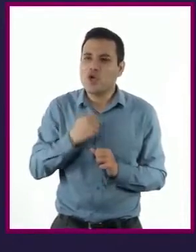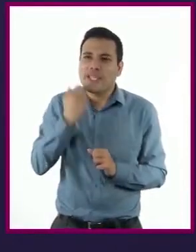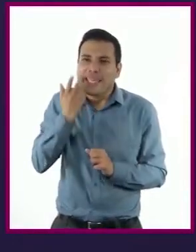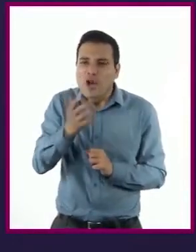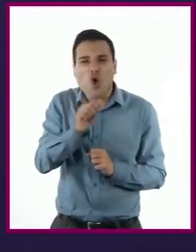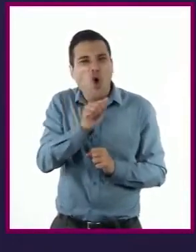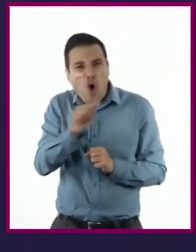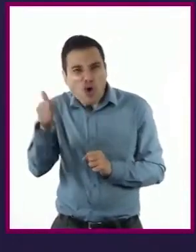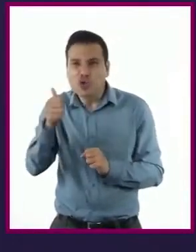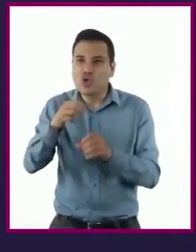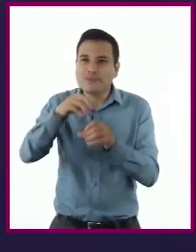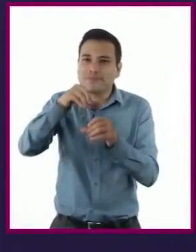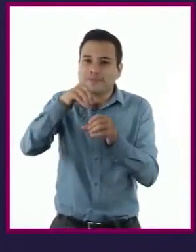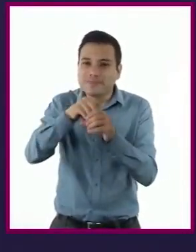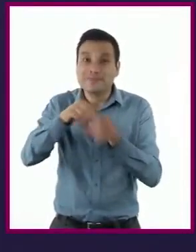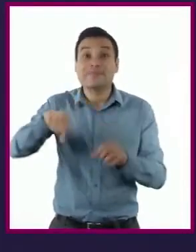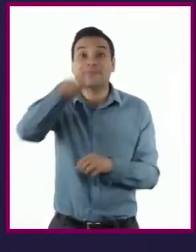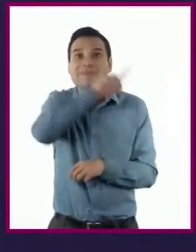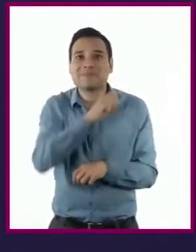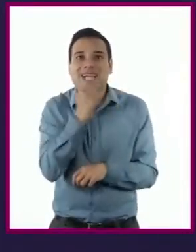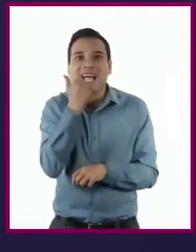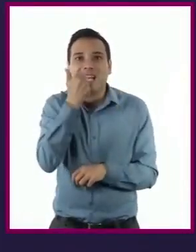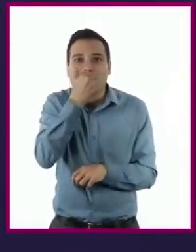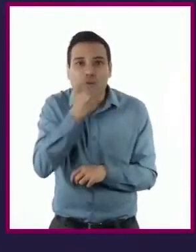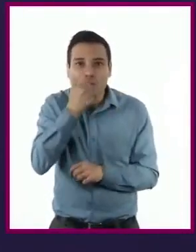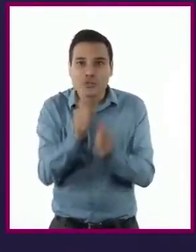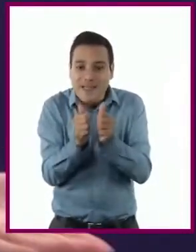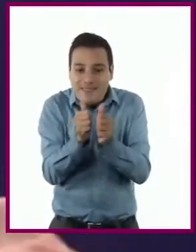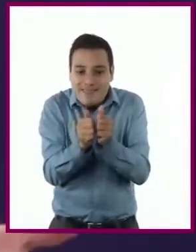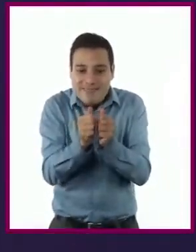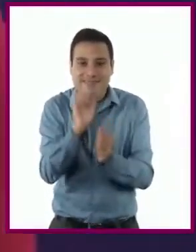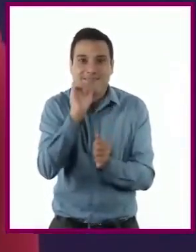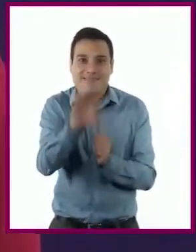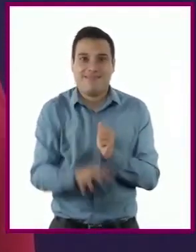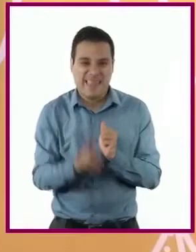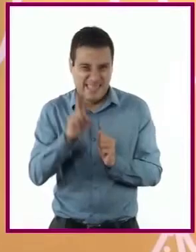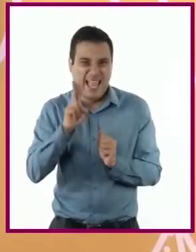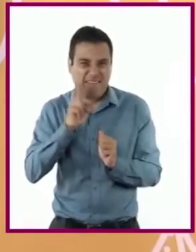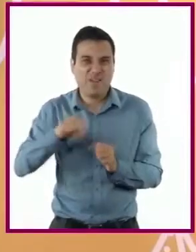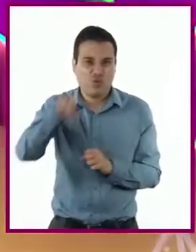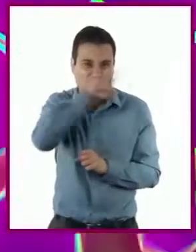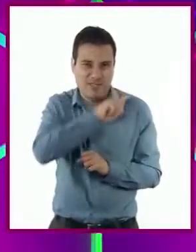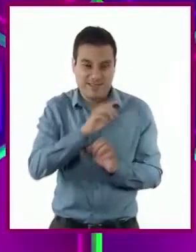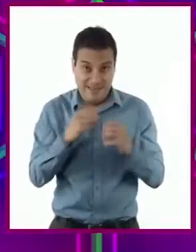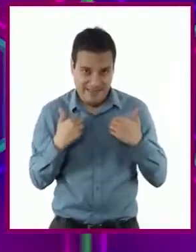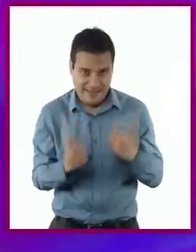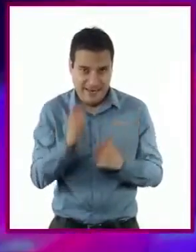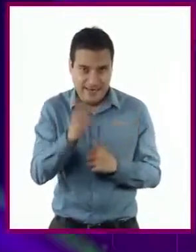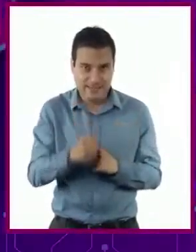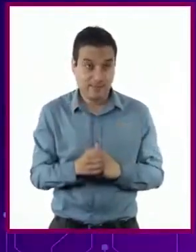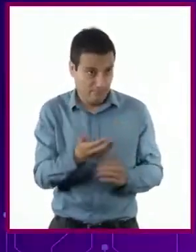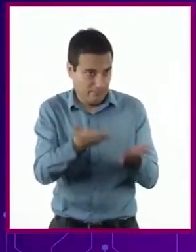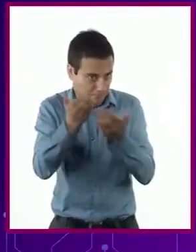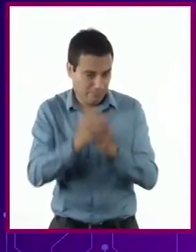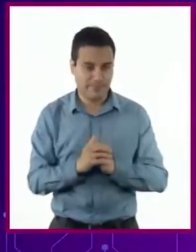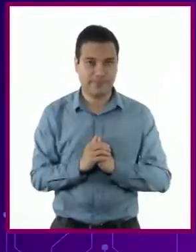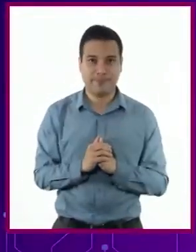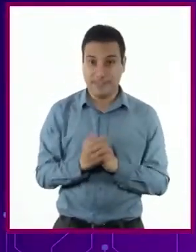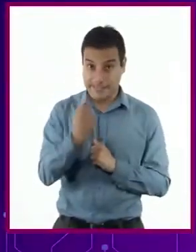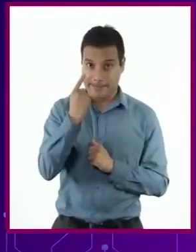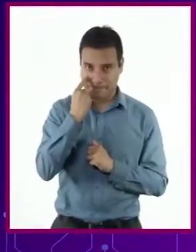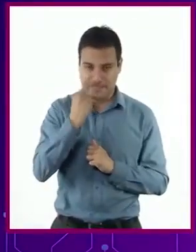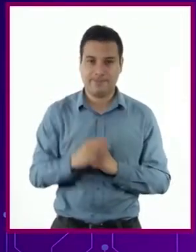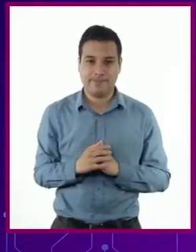un mensaje para las alumnas y los alumnos. Así ellas y ellos lo pueden descifrar. Adelante, Leslie. El